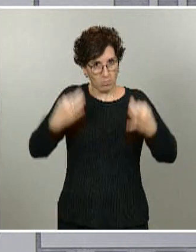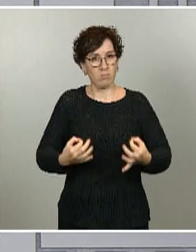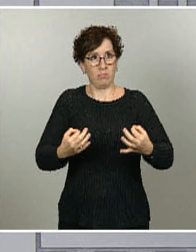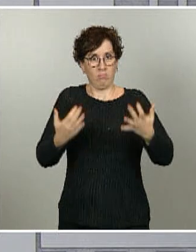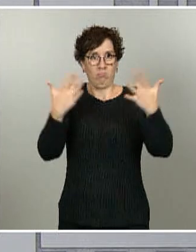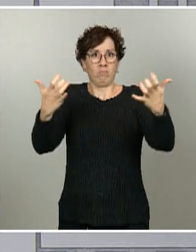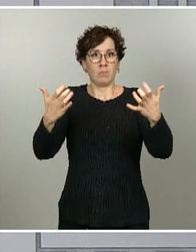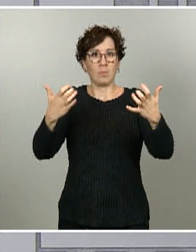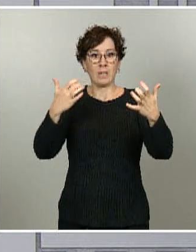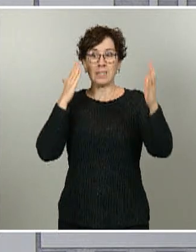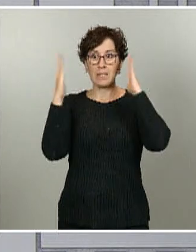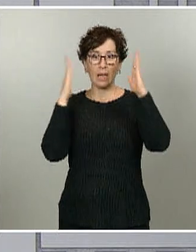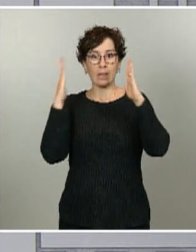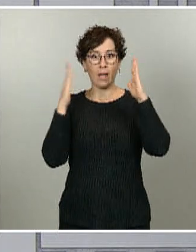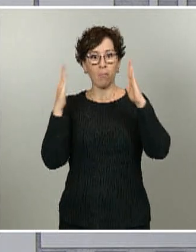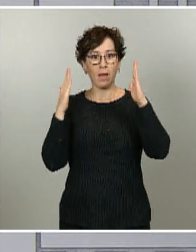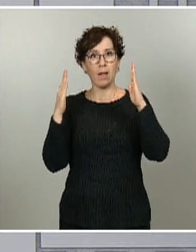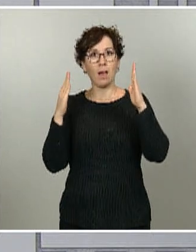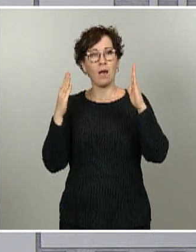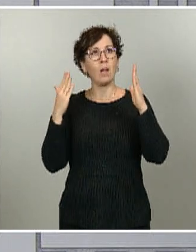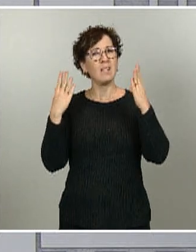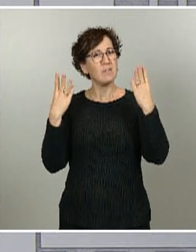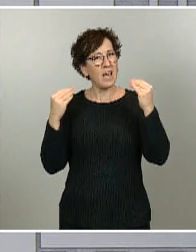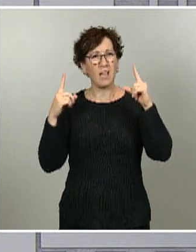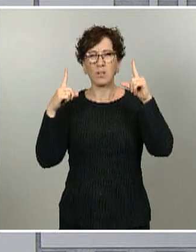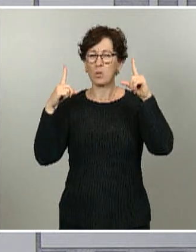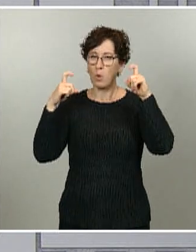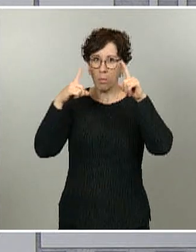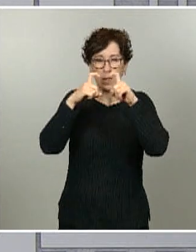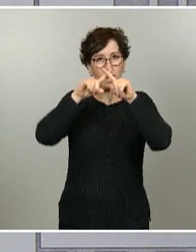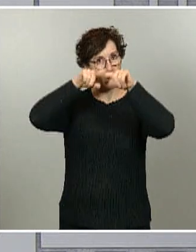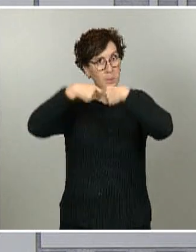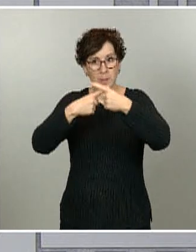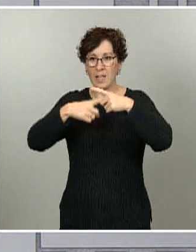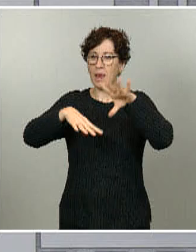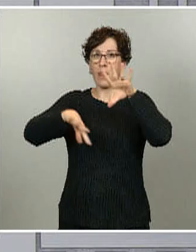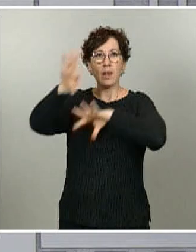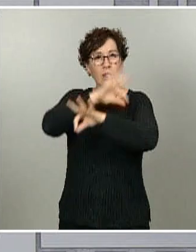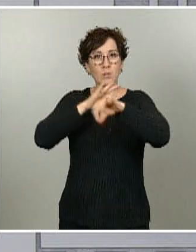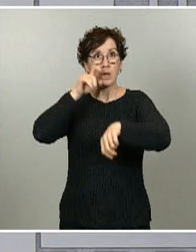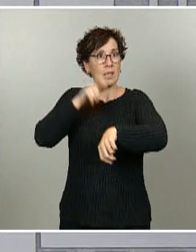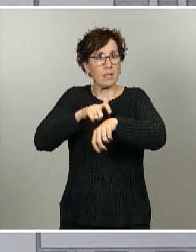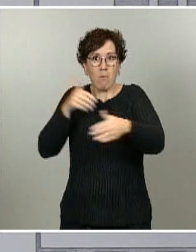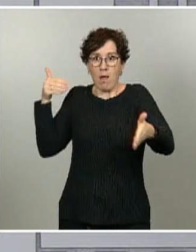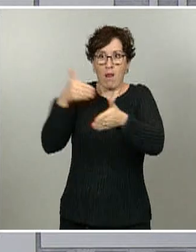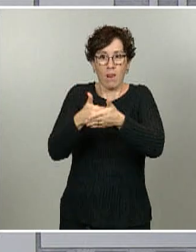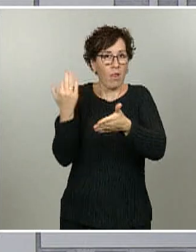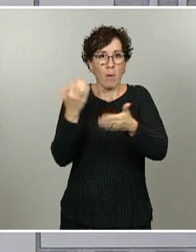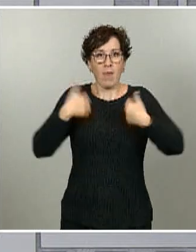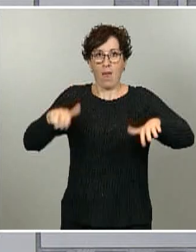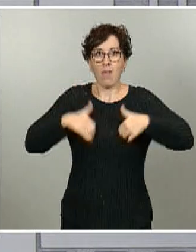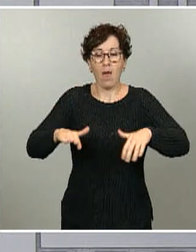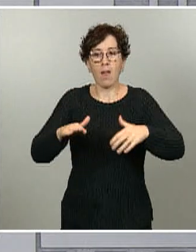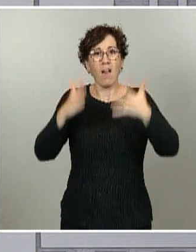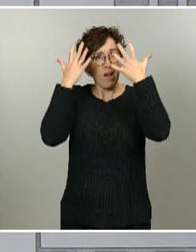etapa de desescalado tan complicada, tan compleja, que exige tomar decisiones en poco tiempo, en las que hay que valorar muchos aspectos y que